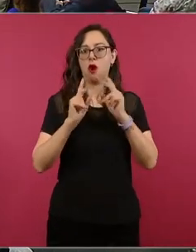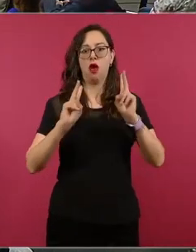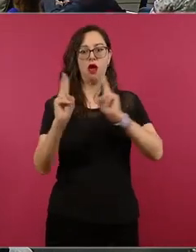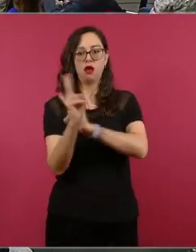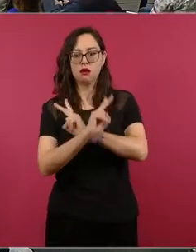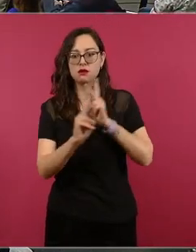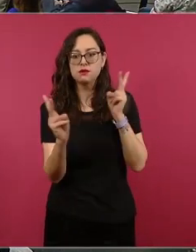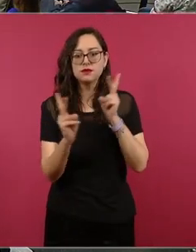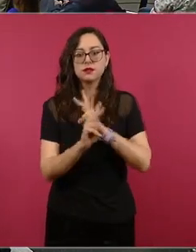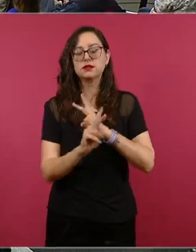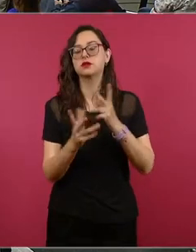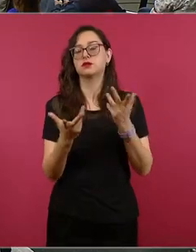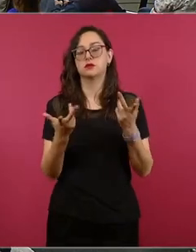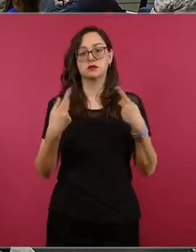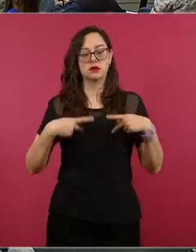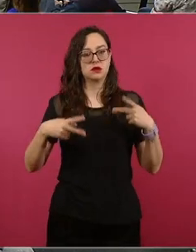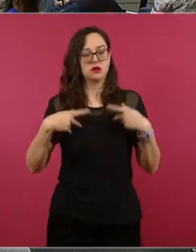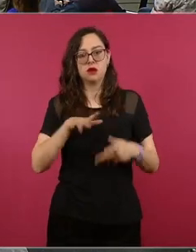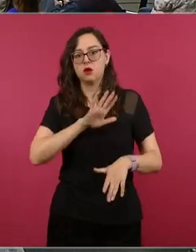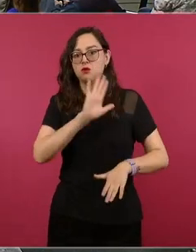asfixian